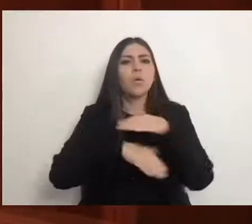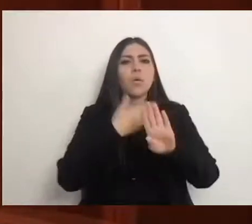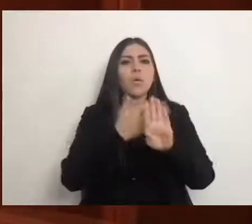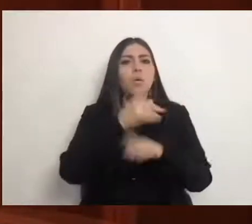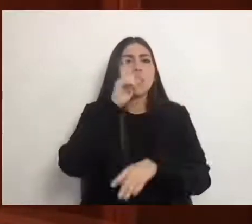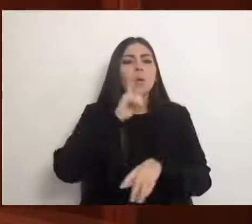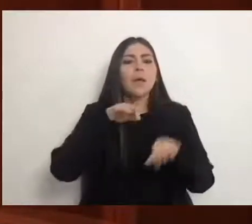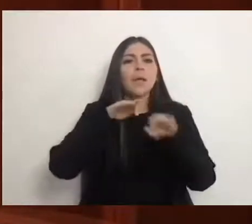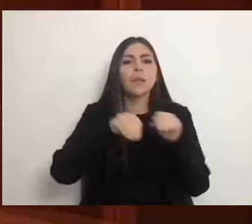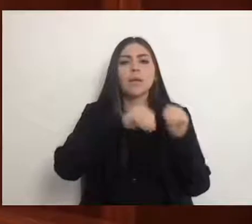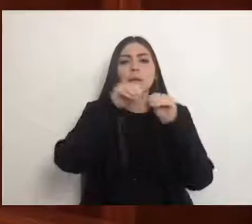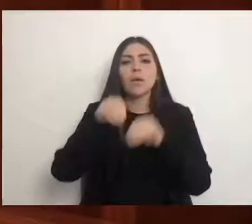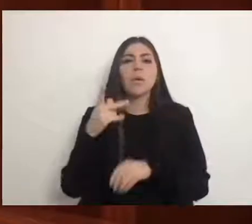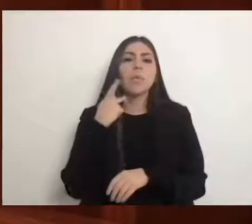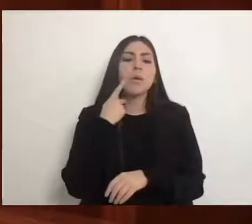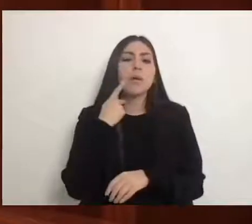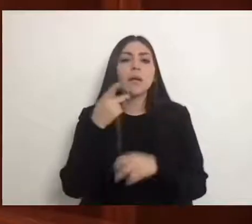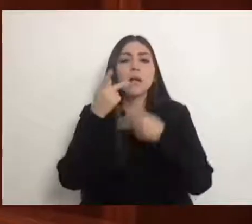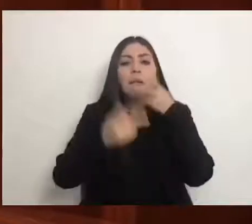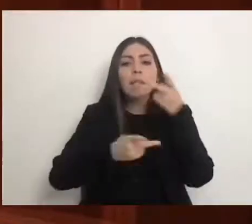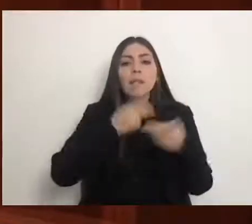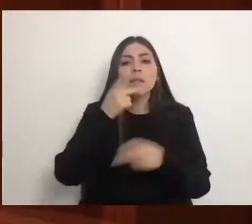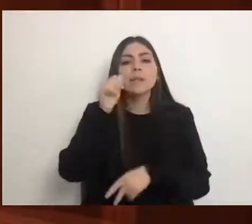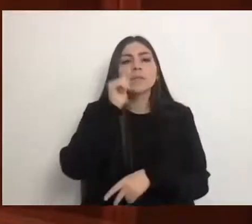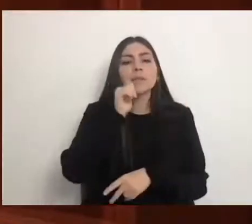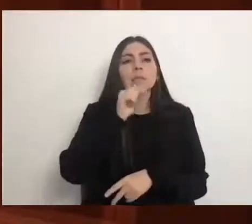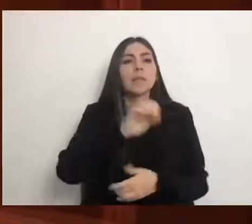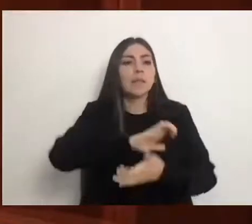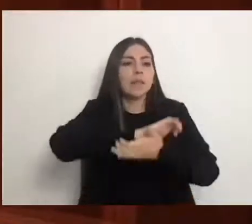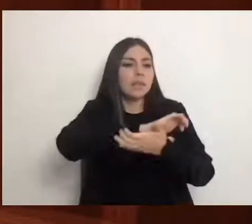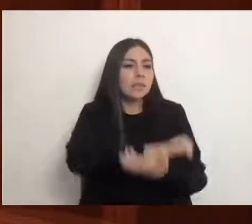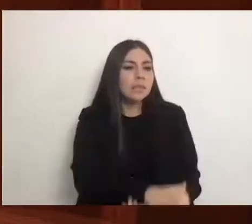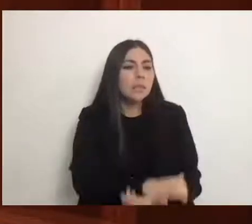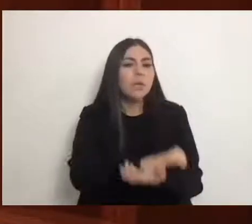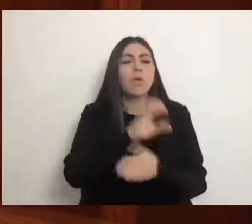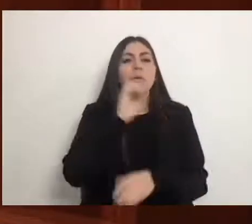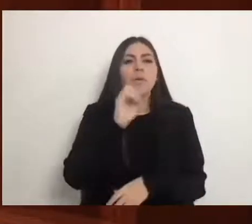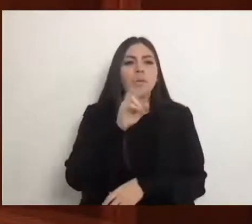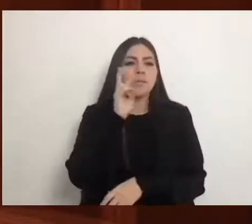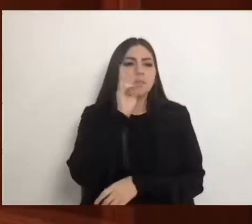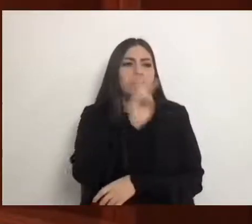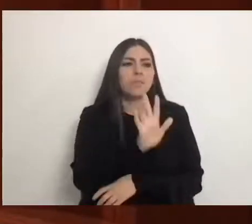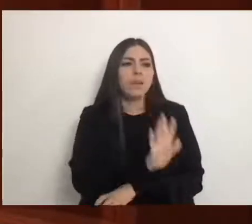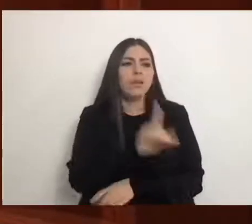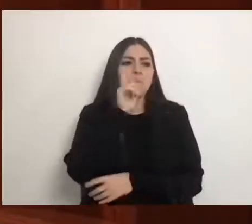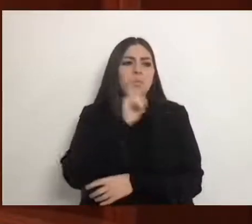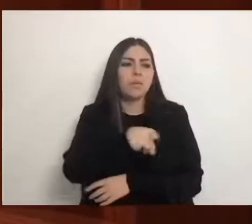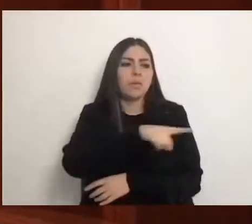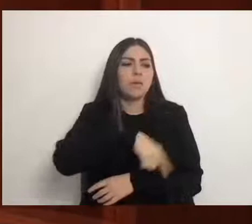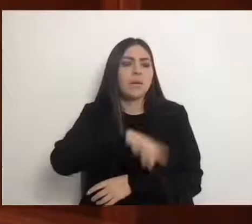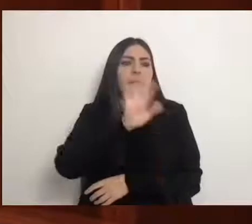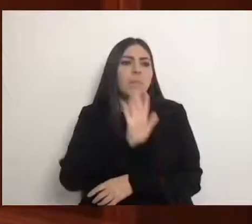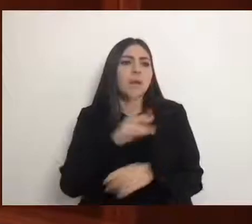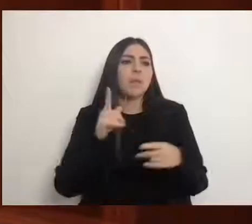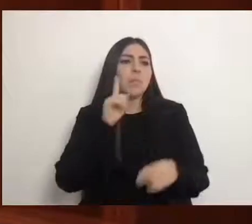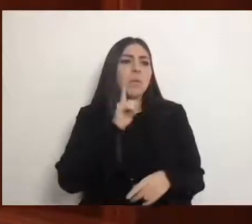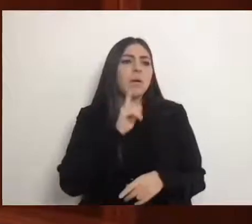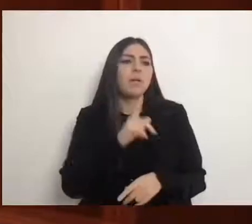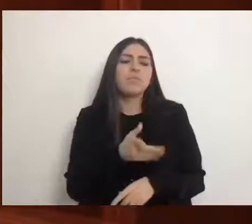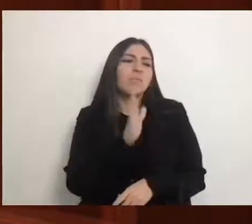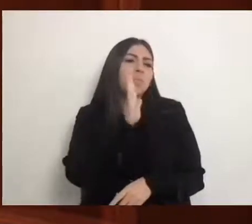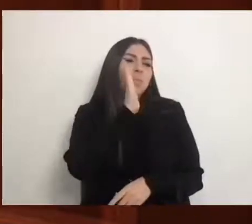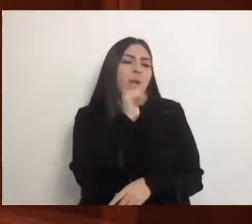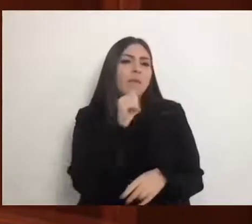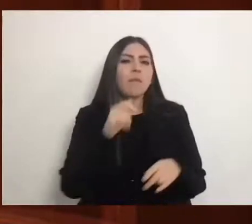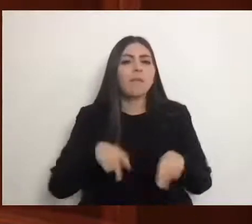política, que han sido expresión de discriminación y de la intención de seguir viendo a las mujeres como seres débiles, incapaces de estar